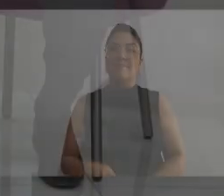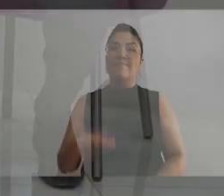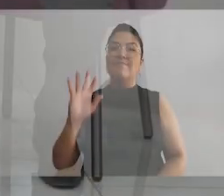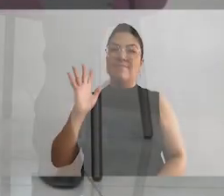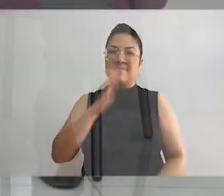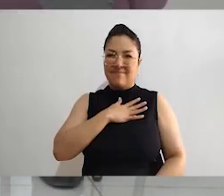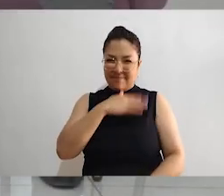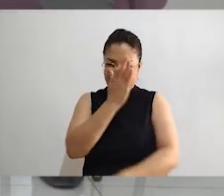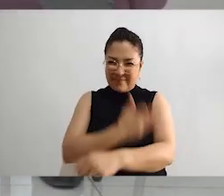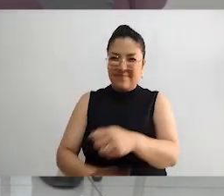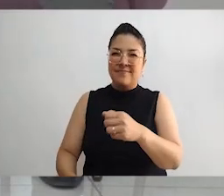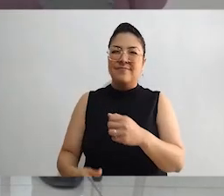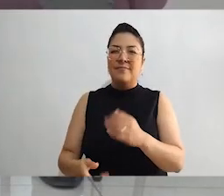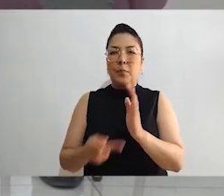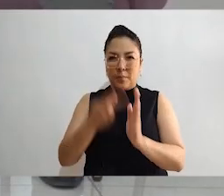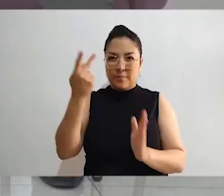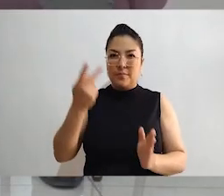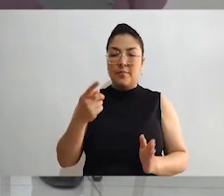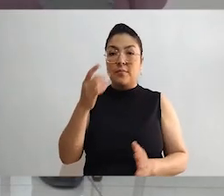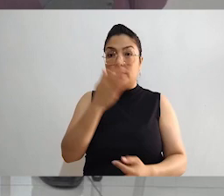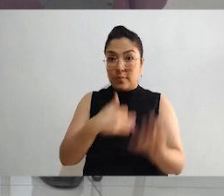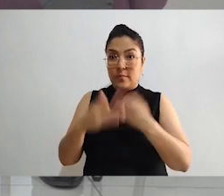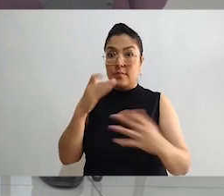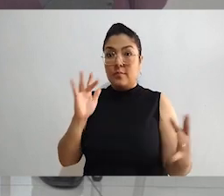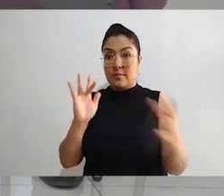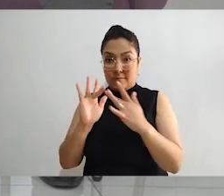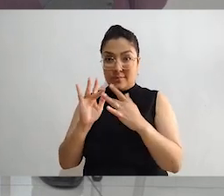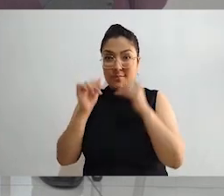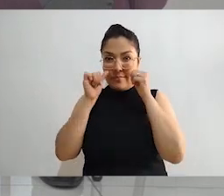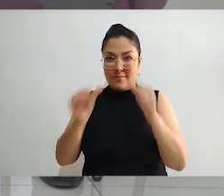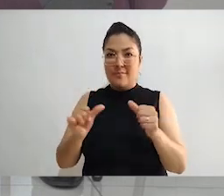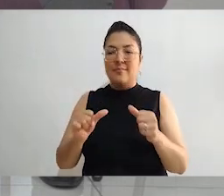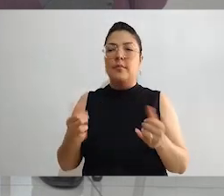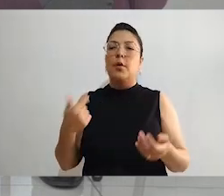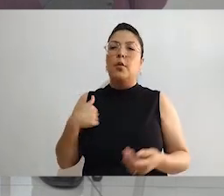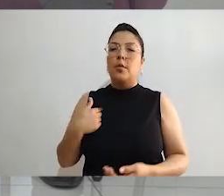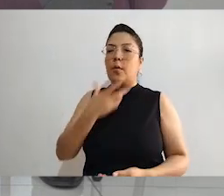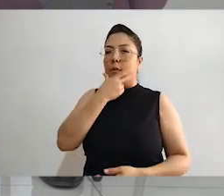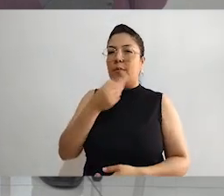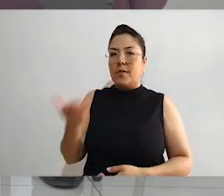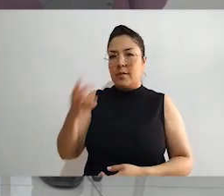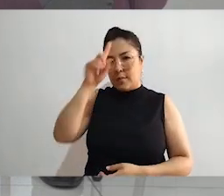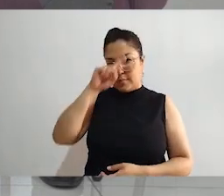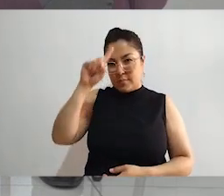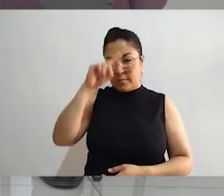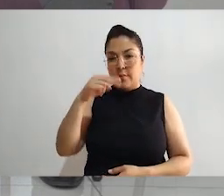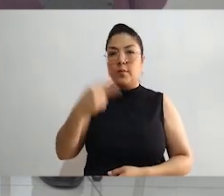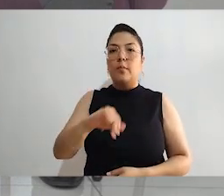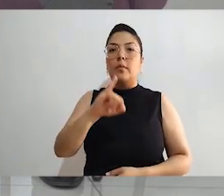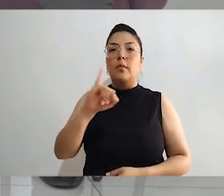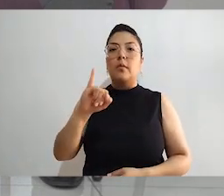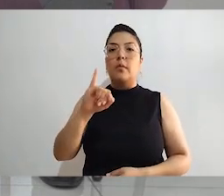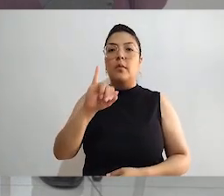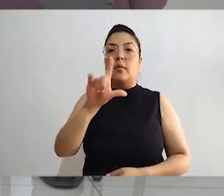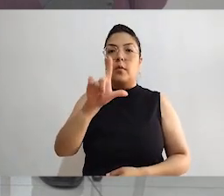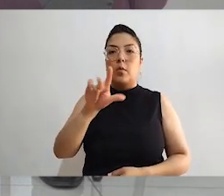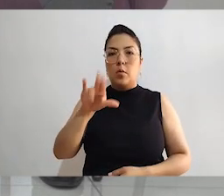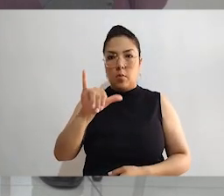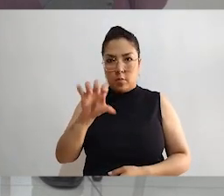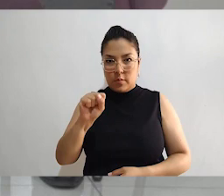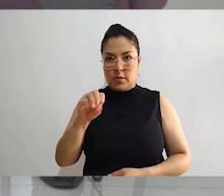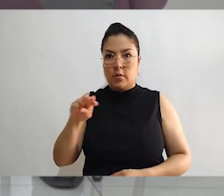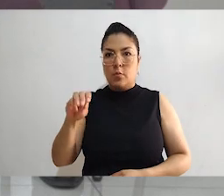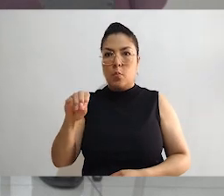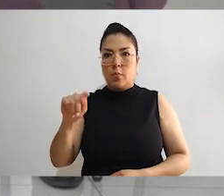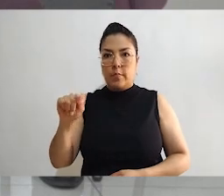Muy buenas tardes nuevamente a quienes nos acompañan. Estamos platicando con el consejero Luis Mota del estado de Guanajuato y en